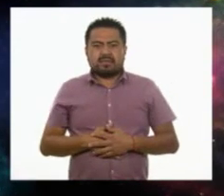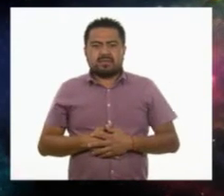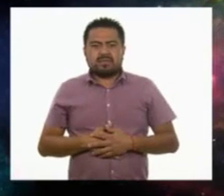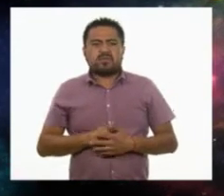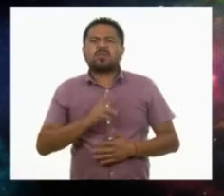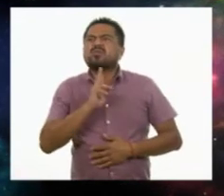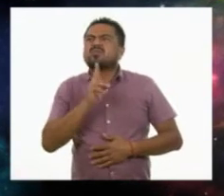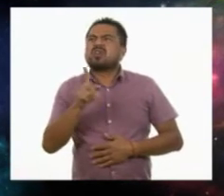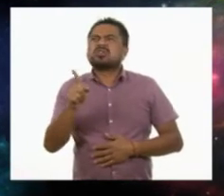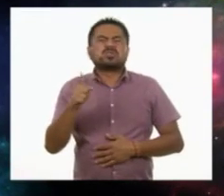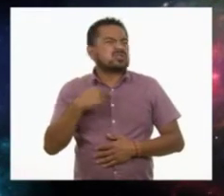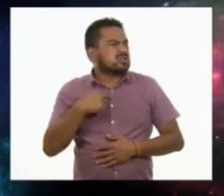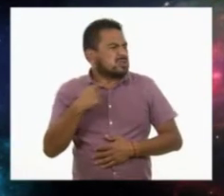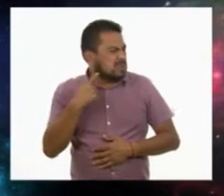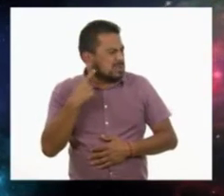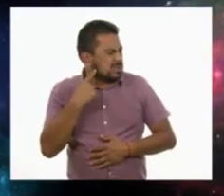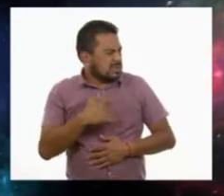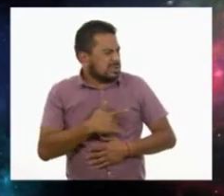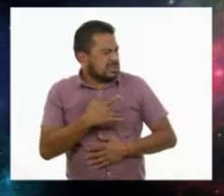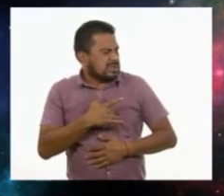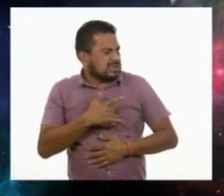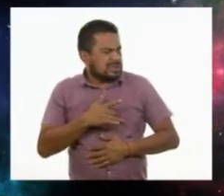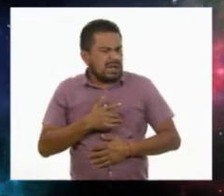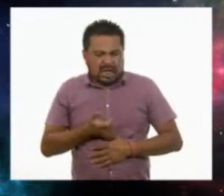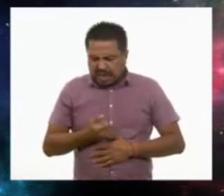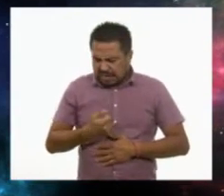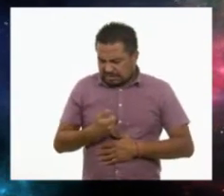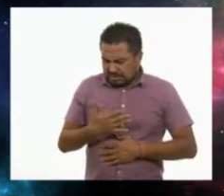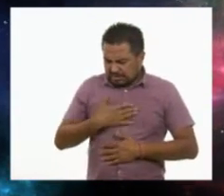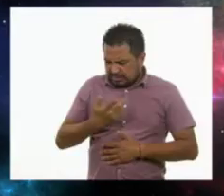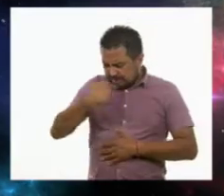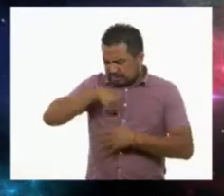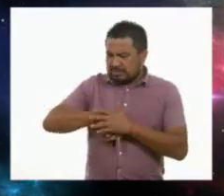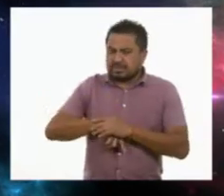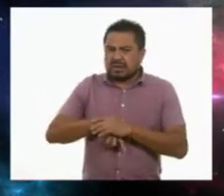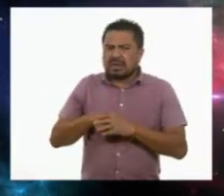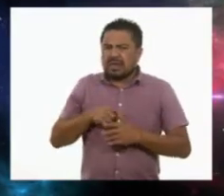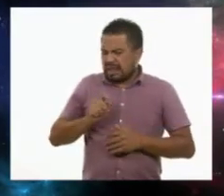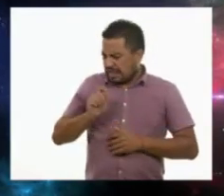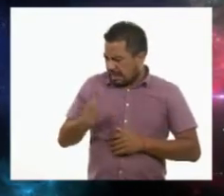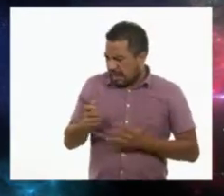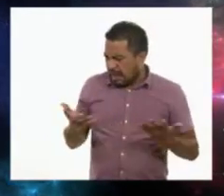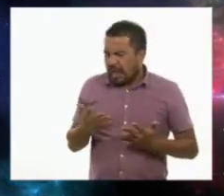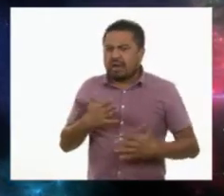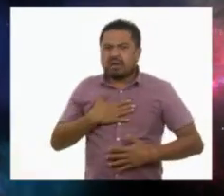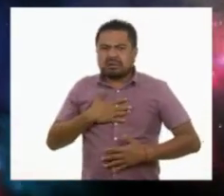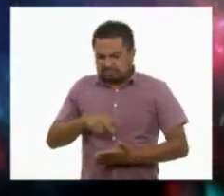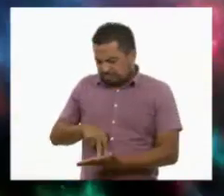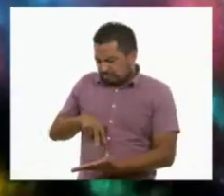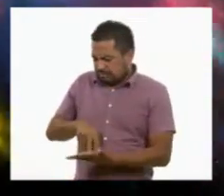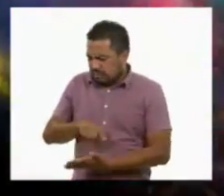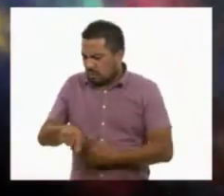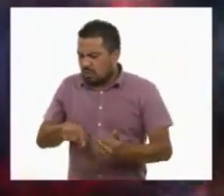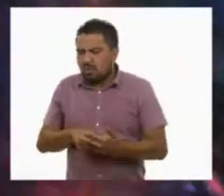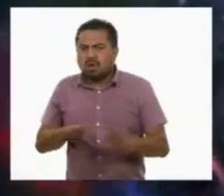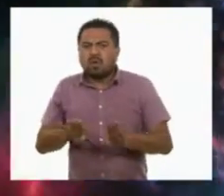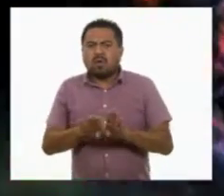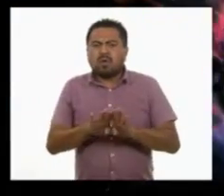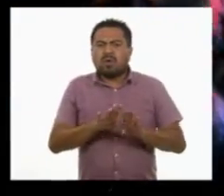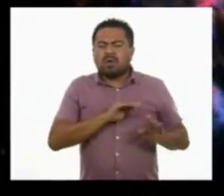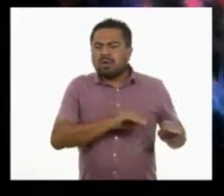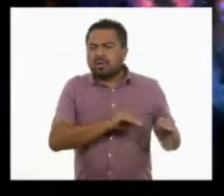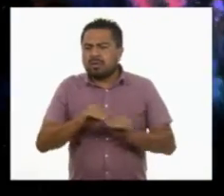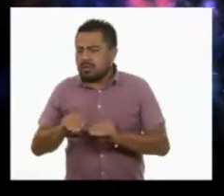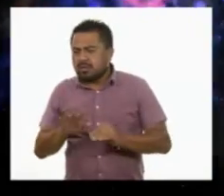Tu voz se me hace familiar. De hecho, siento que hablo conmigo mismo, pero ¿qué hago aquí? ¿Cómo llegué aquí? Date